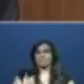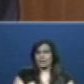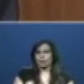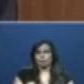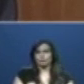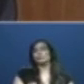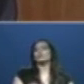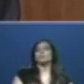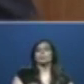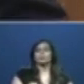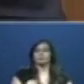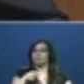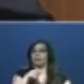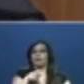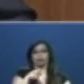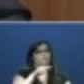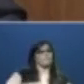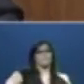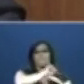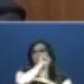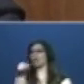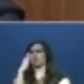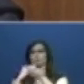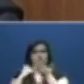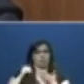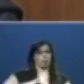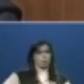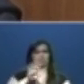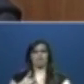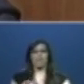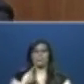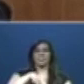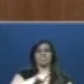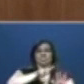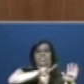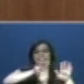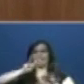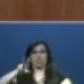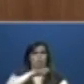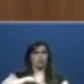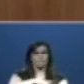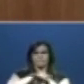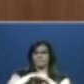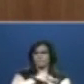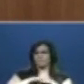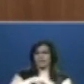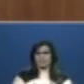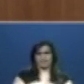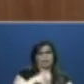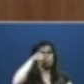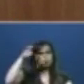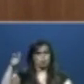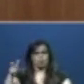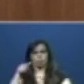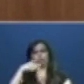otra comunidad 172 zonas básicas de salud Rurales que cuentan con su correspondiente centro de